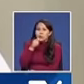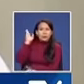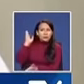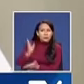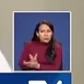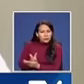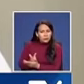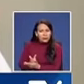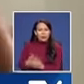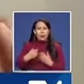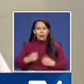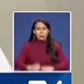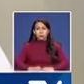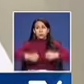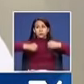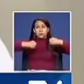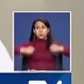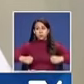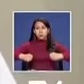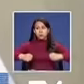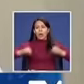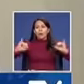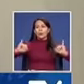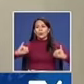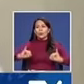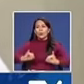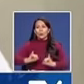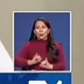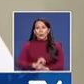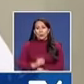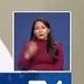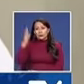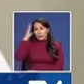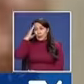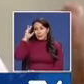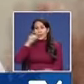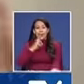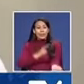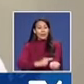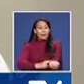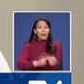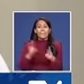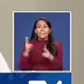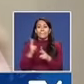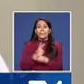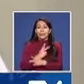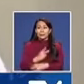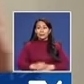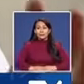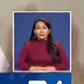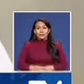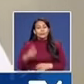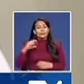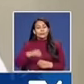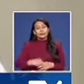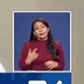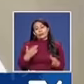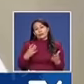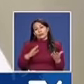que también la obesidad sumada con la diabetes tiene factores de riesgo, es decir, esa combinación es letal,